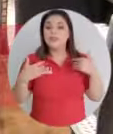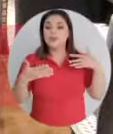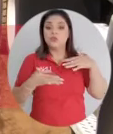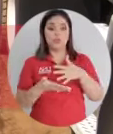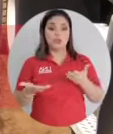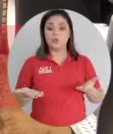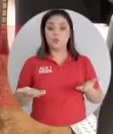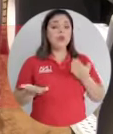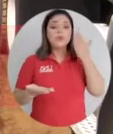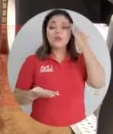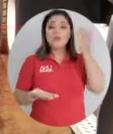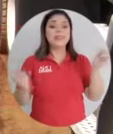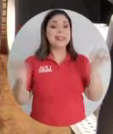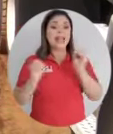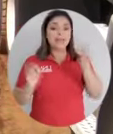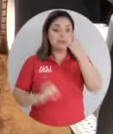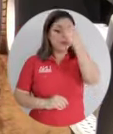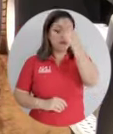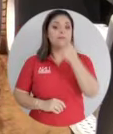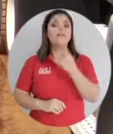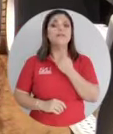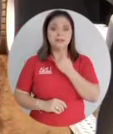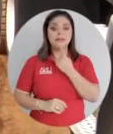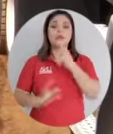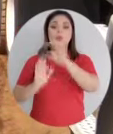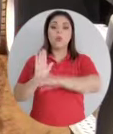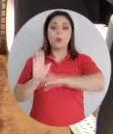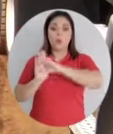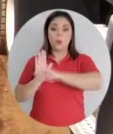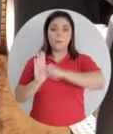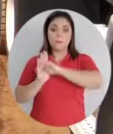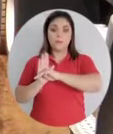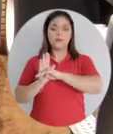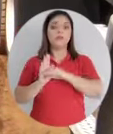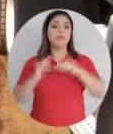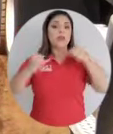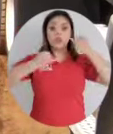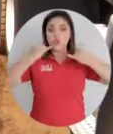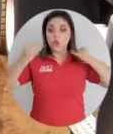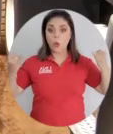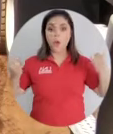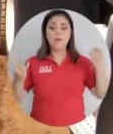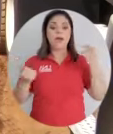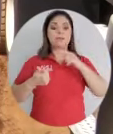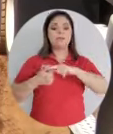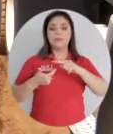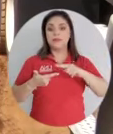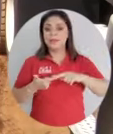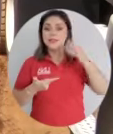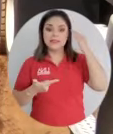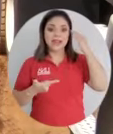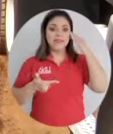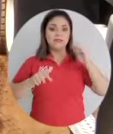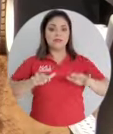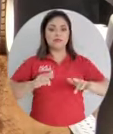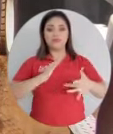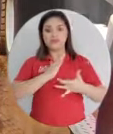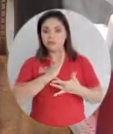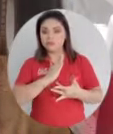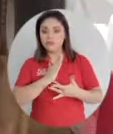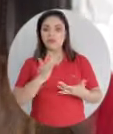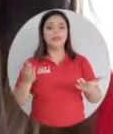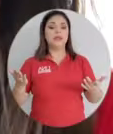no cuenta con el perfil para conseguir ese empleo, ¿verdad? El manejo de idiomas, el manejo de la revolución tecnológica, que